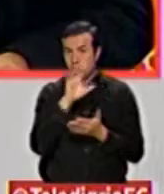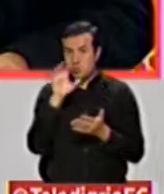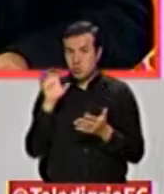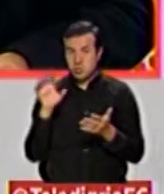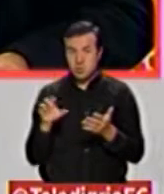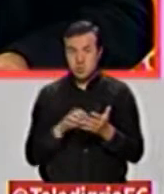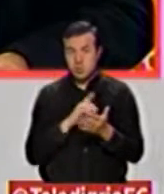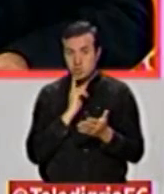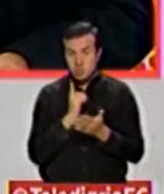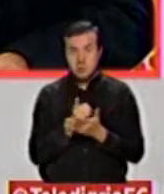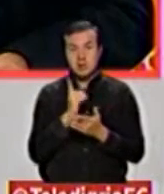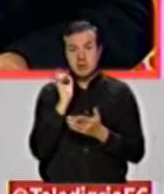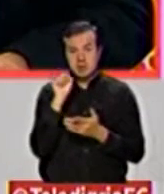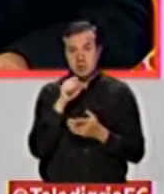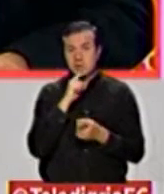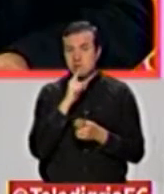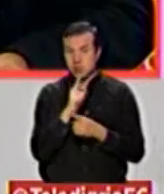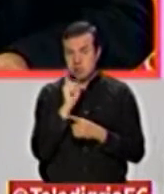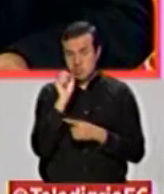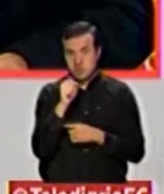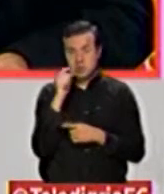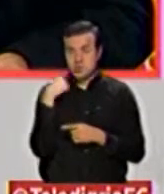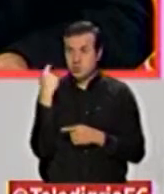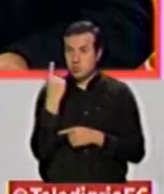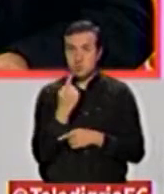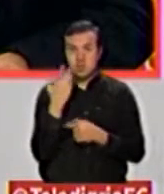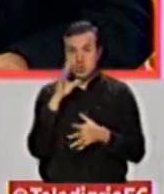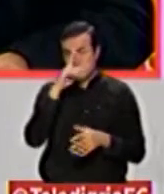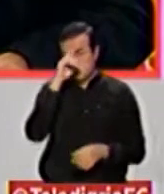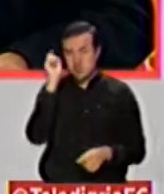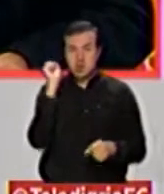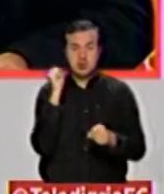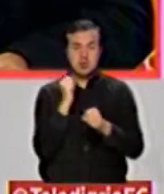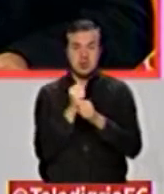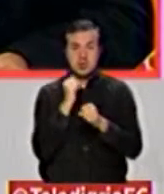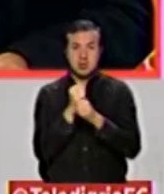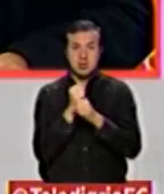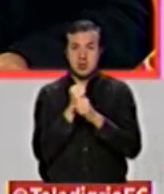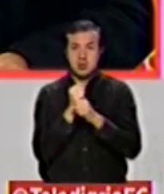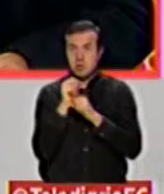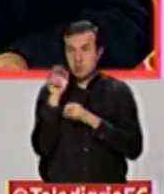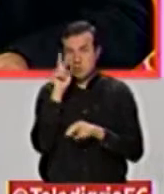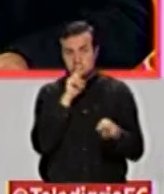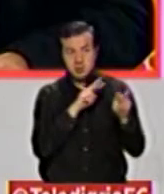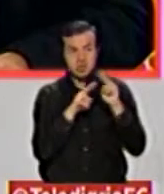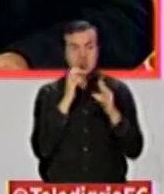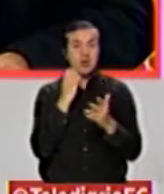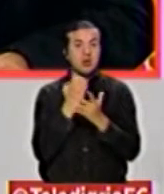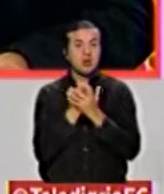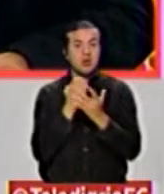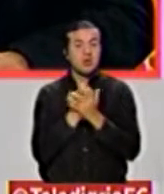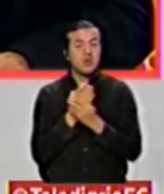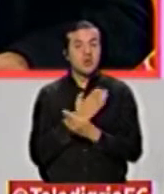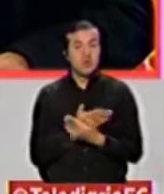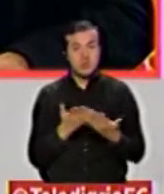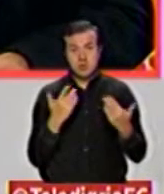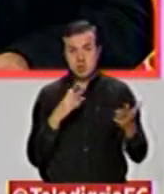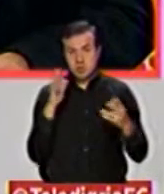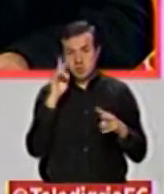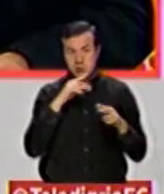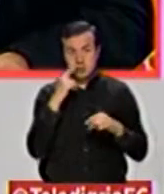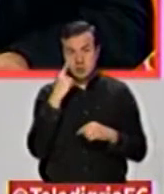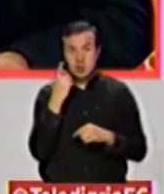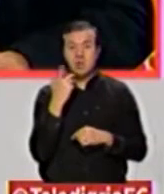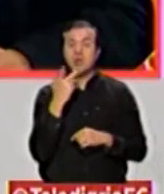Efectivamente, efectivamente. Nosotros estamos trabajando en un estudio económico, donde se analiza